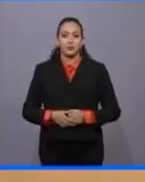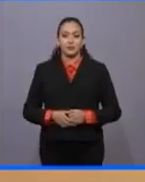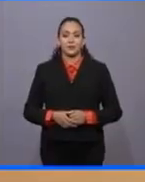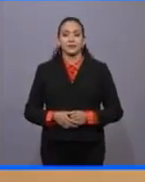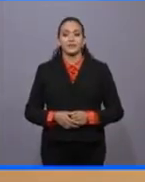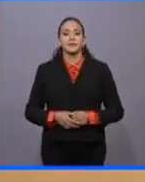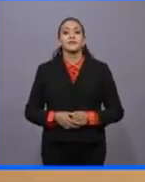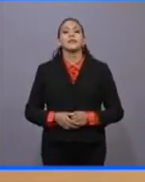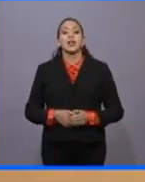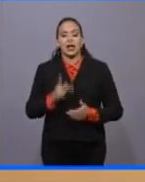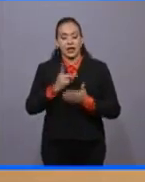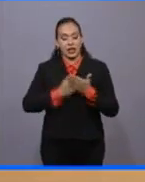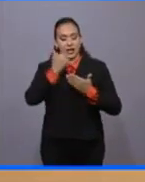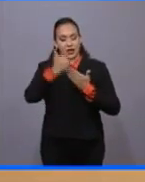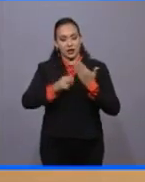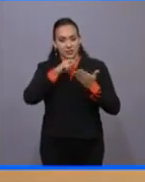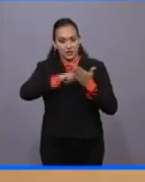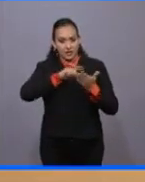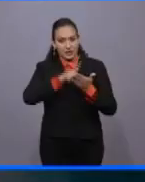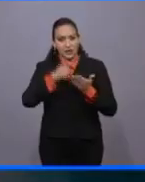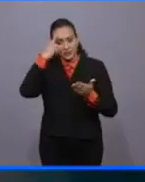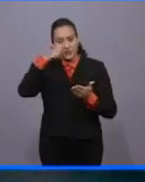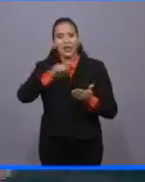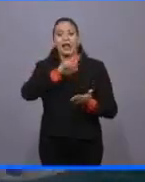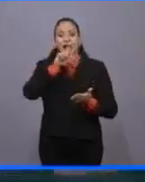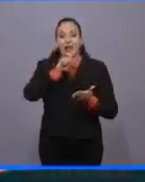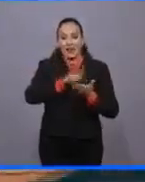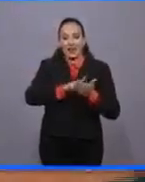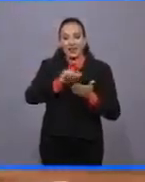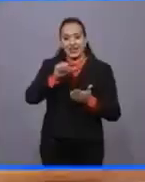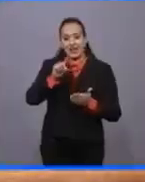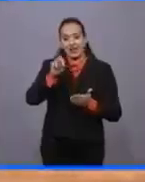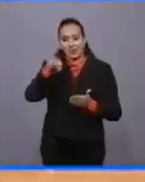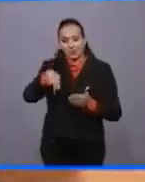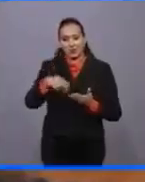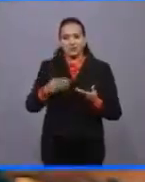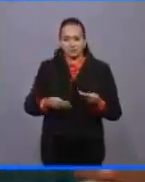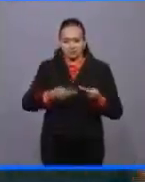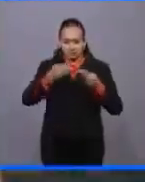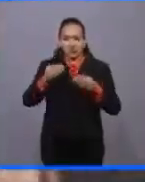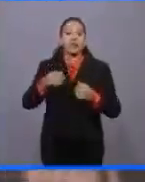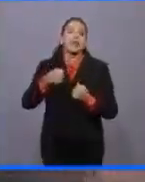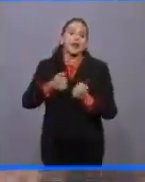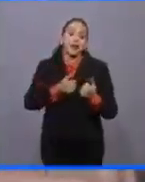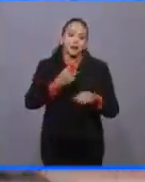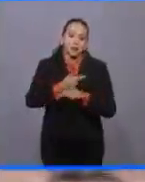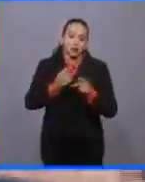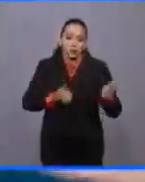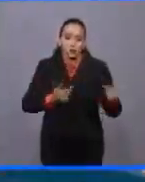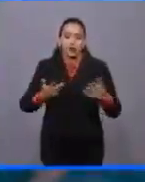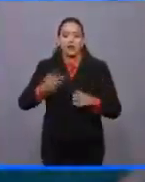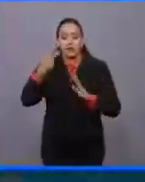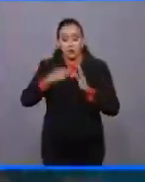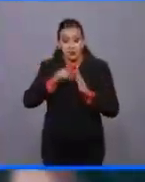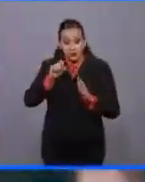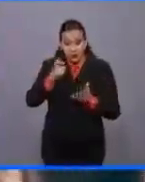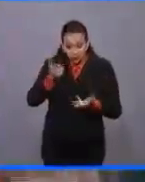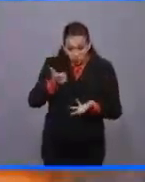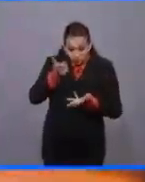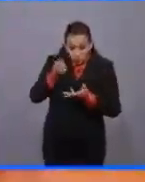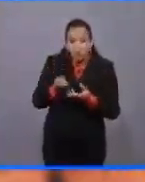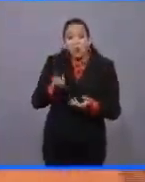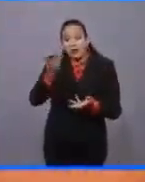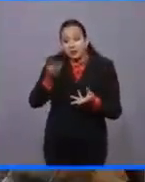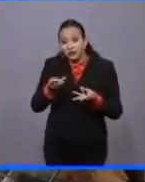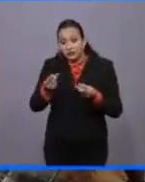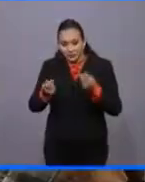Y de acuerdo con el proyecto de reforma a la ley aduanera que se presentó junto con el paquete económico 2026,